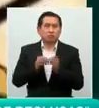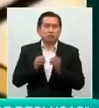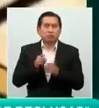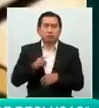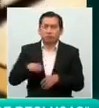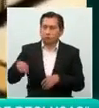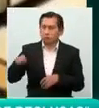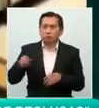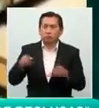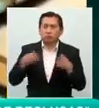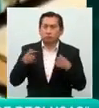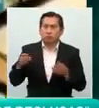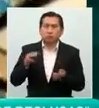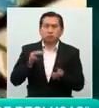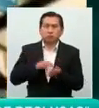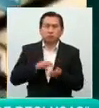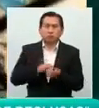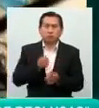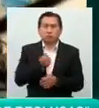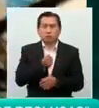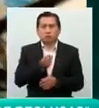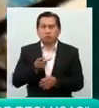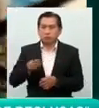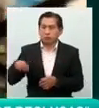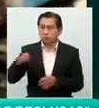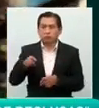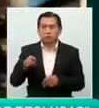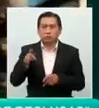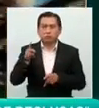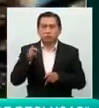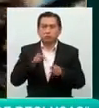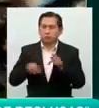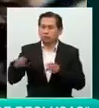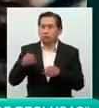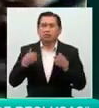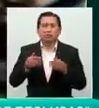un documento por parte de las privadas de libertad.